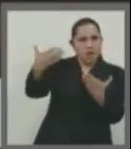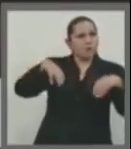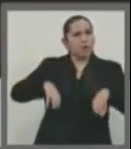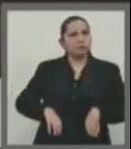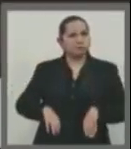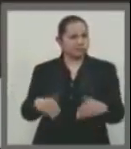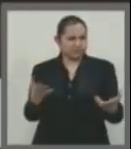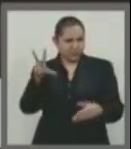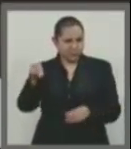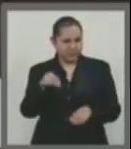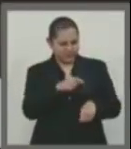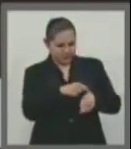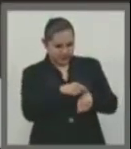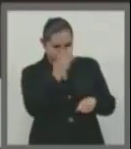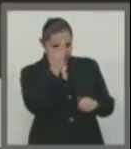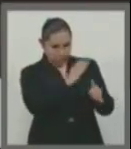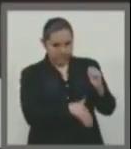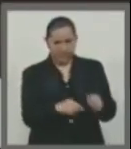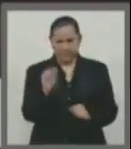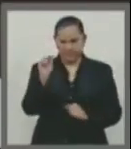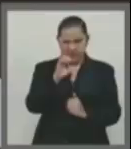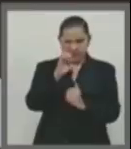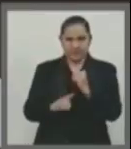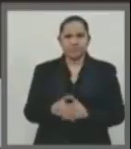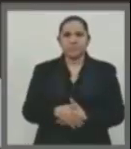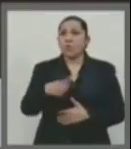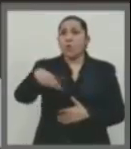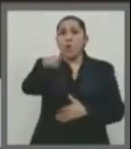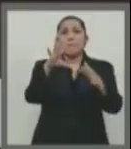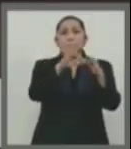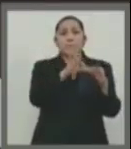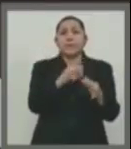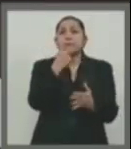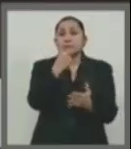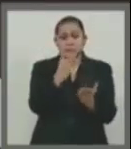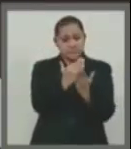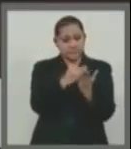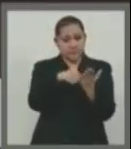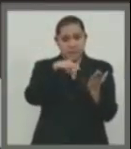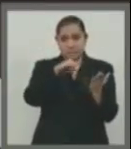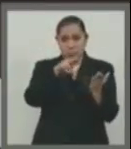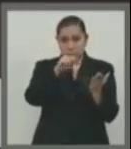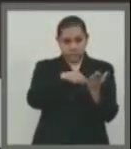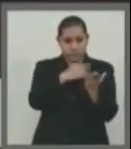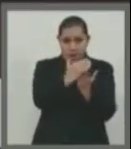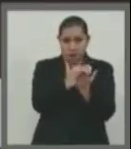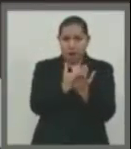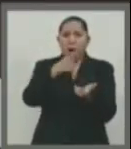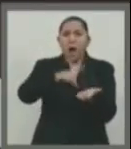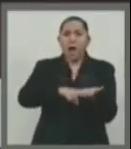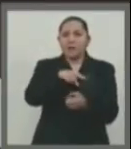termino, que es una minuta que viene del invierno.